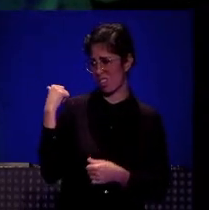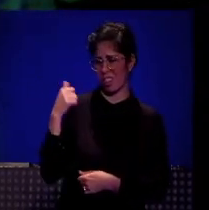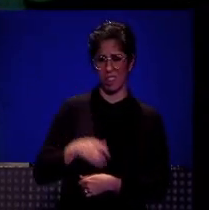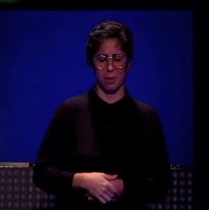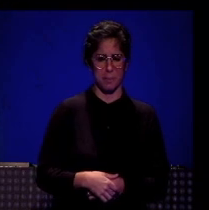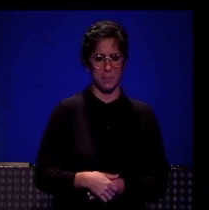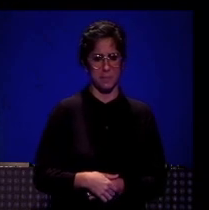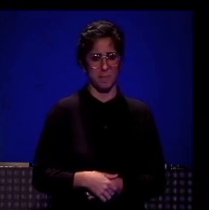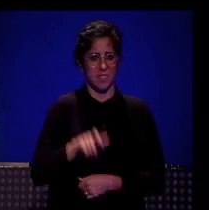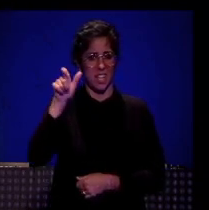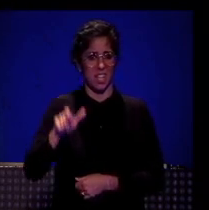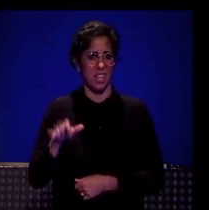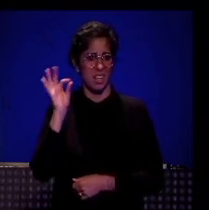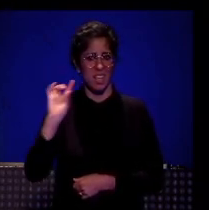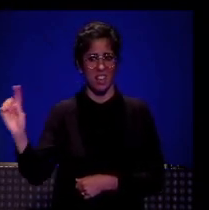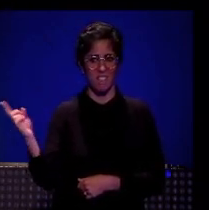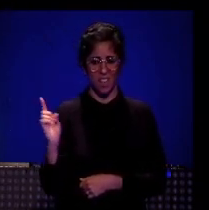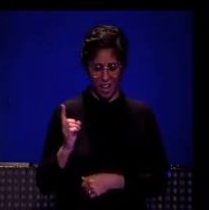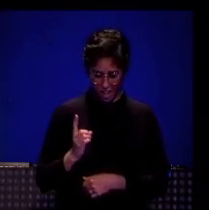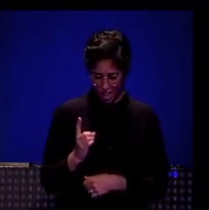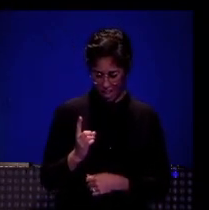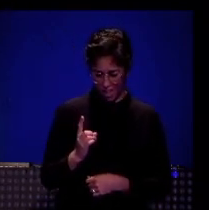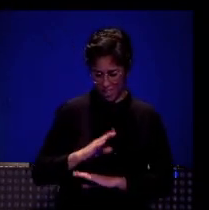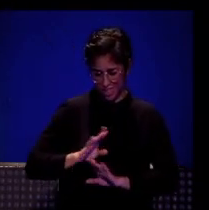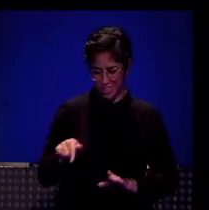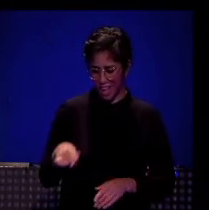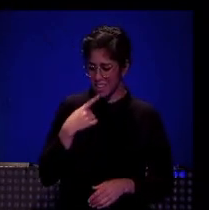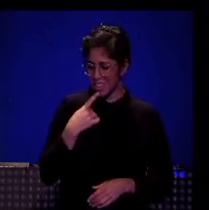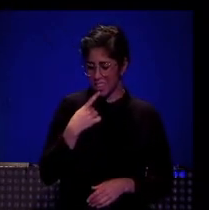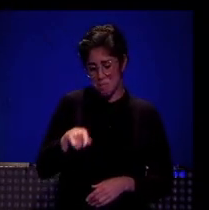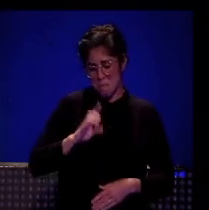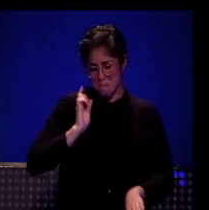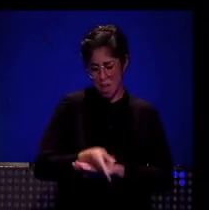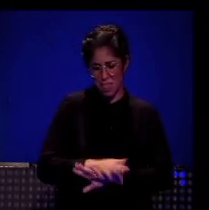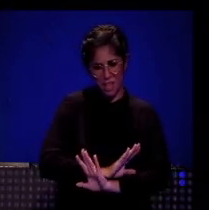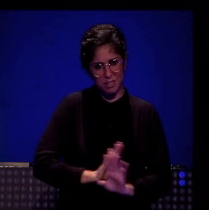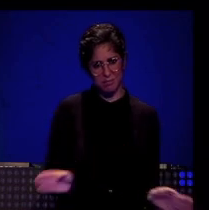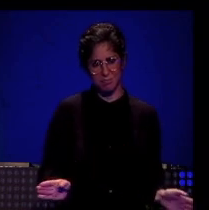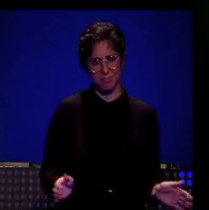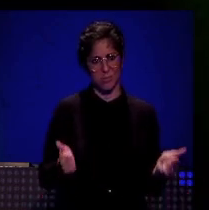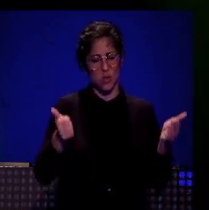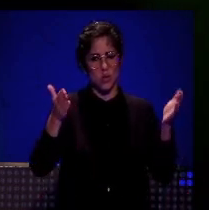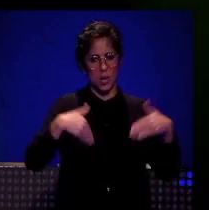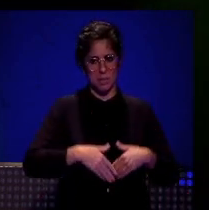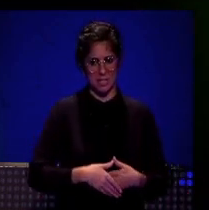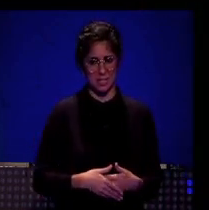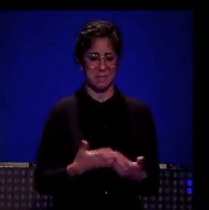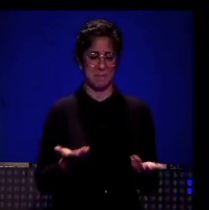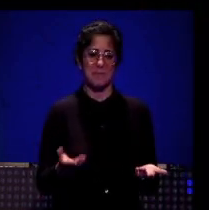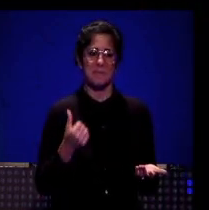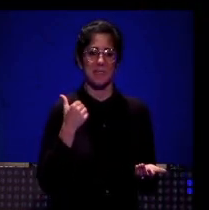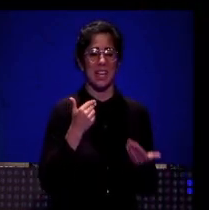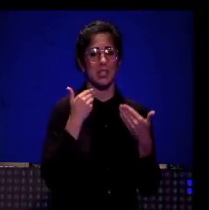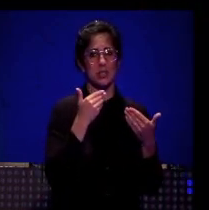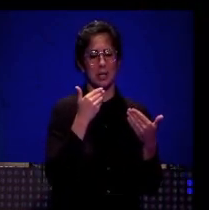estudio lo que diga la peque eso a mostró la misa es ella la que es la que manda por lo cual puesto te permite grabar en